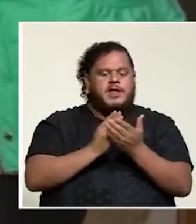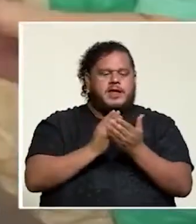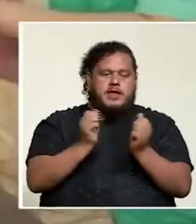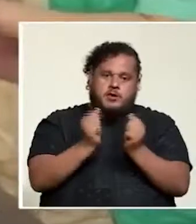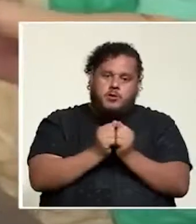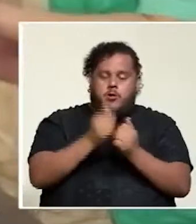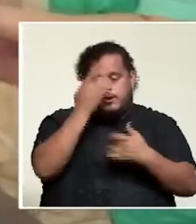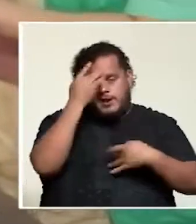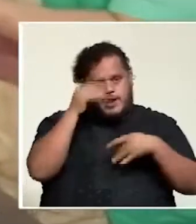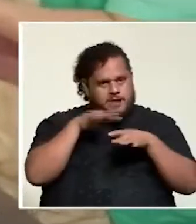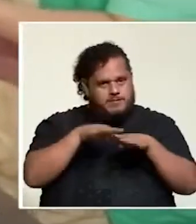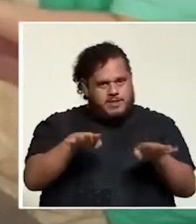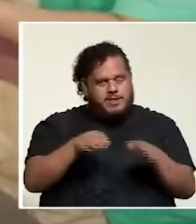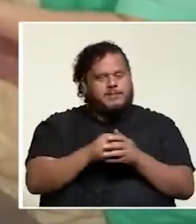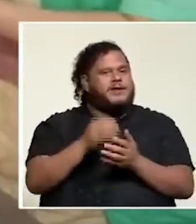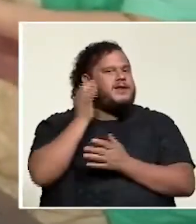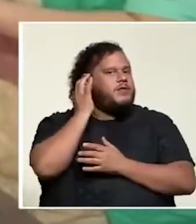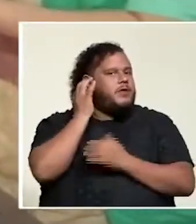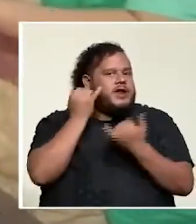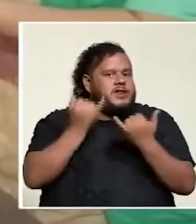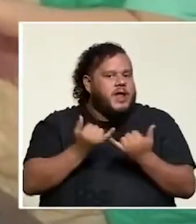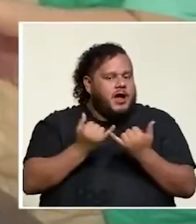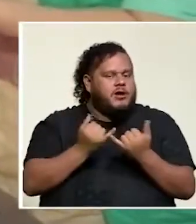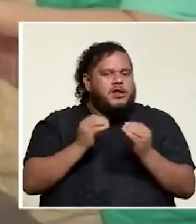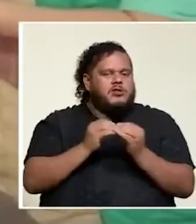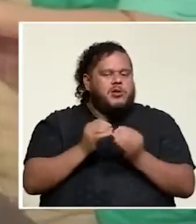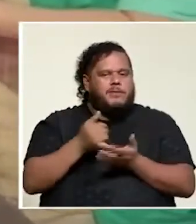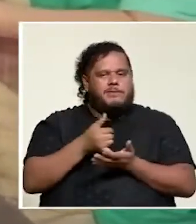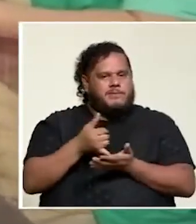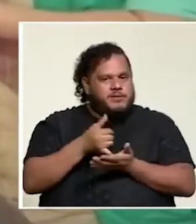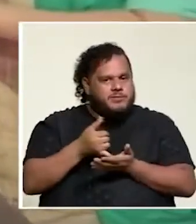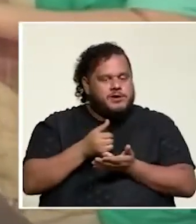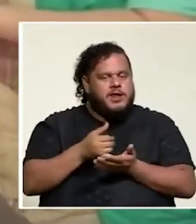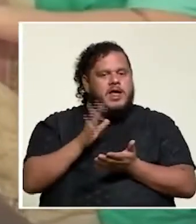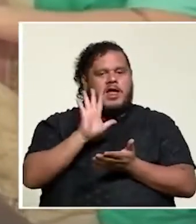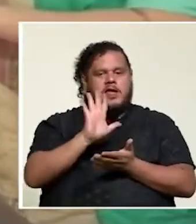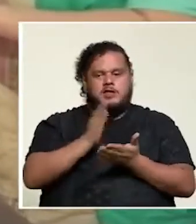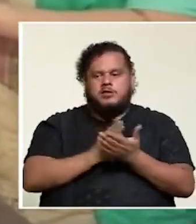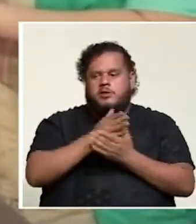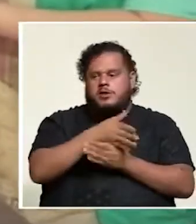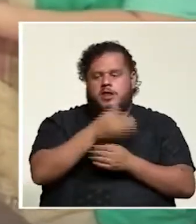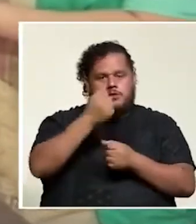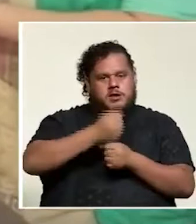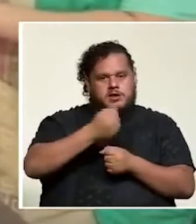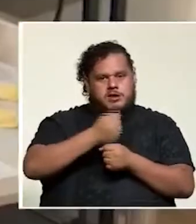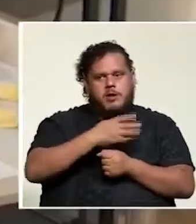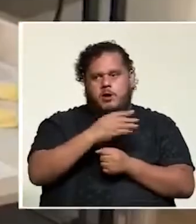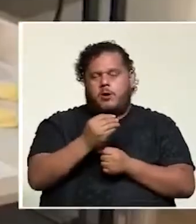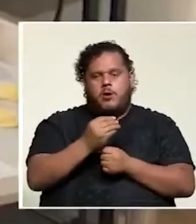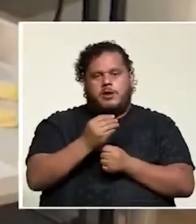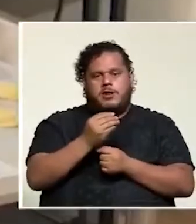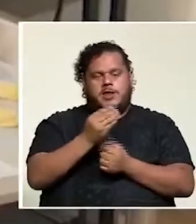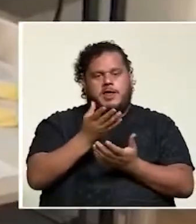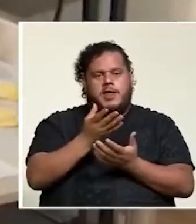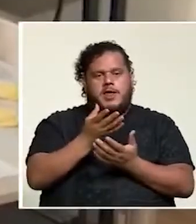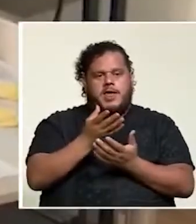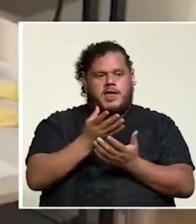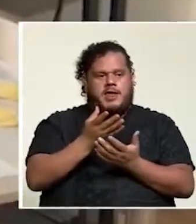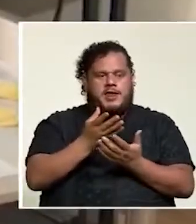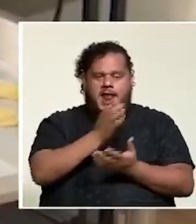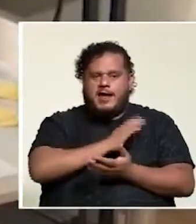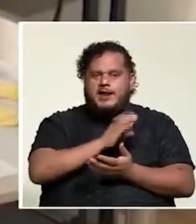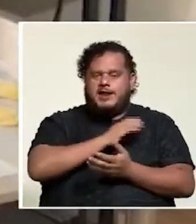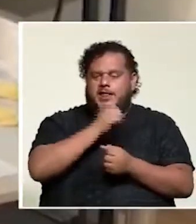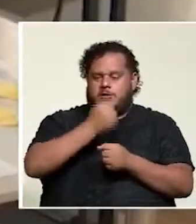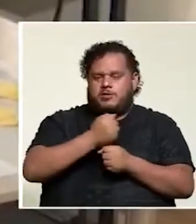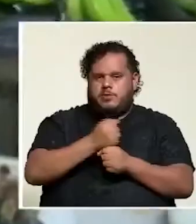pandemia y las mujeres son ahora más vulnerables en su acceso al trabajo y en la calidad de los empleos